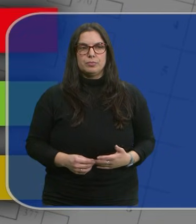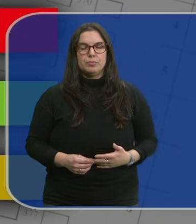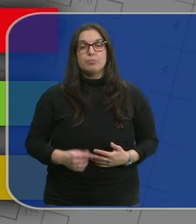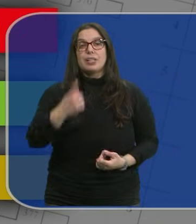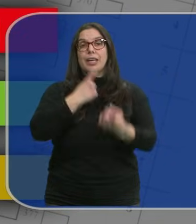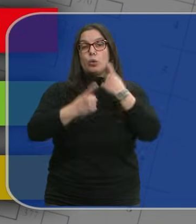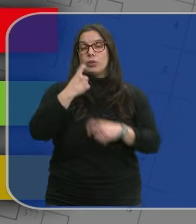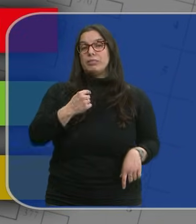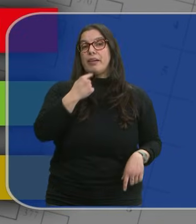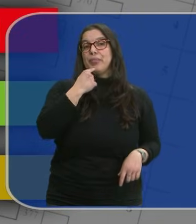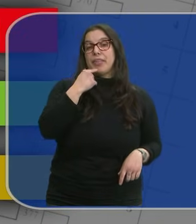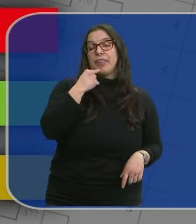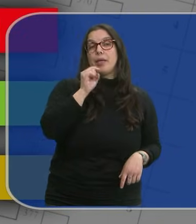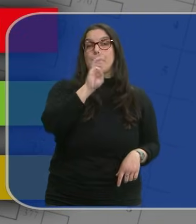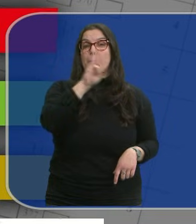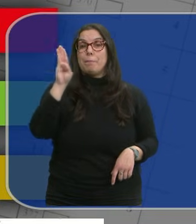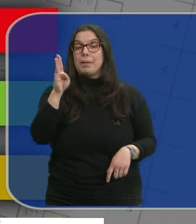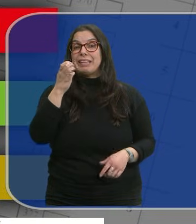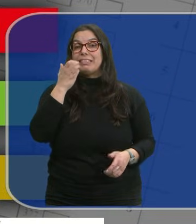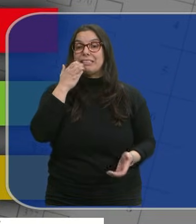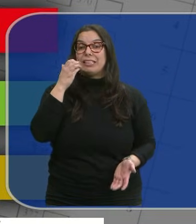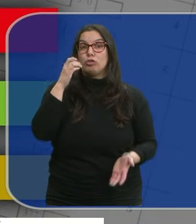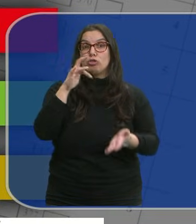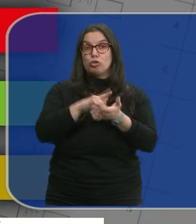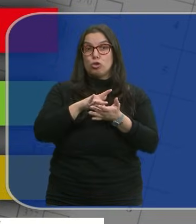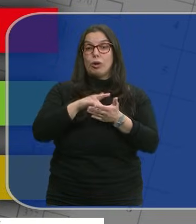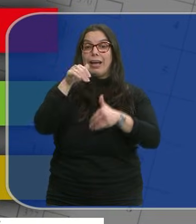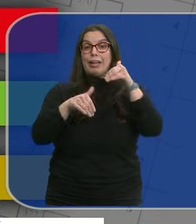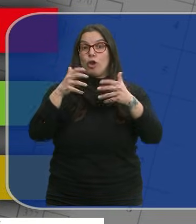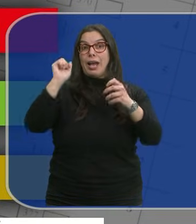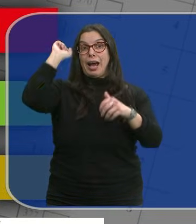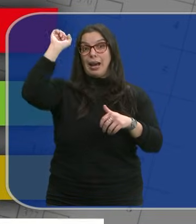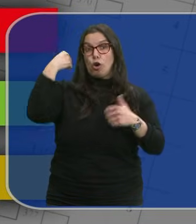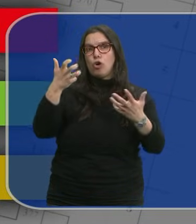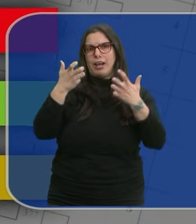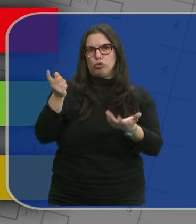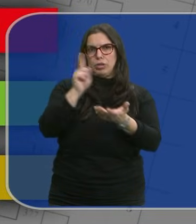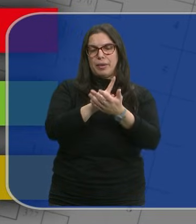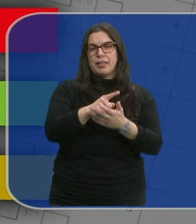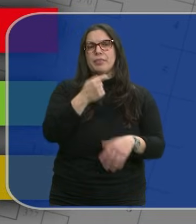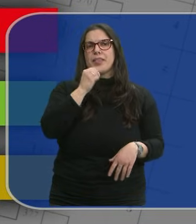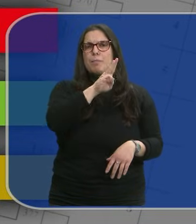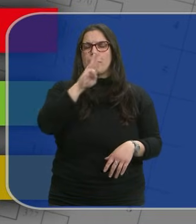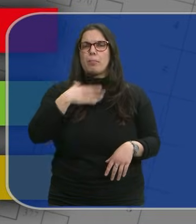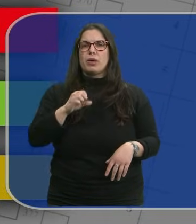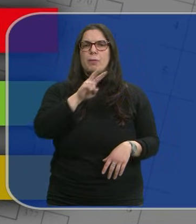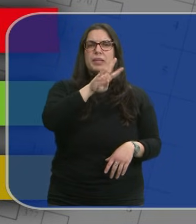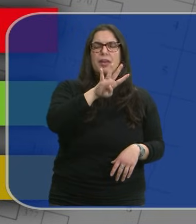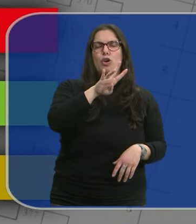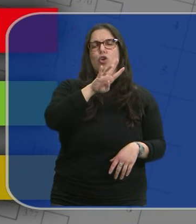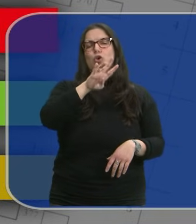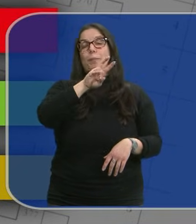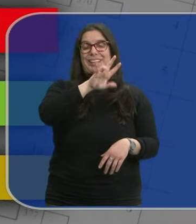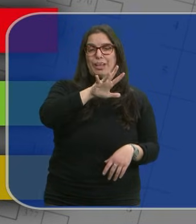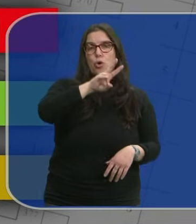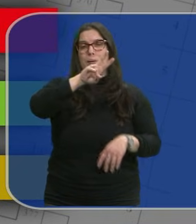Una encuesta, el Partido Popular volvería a ganar las elecciones en Aragón según el último CIS. La encuesta otorga al PP entre 25 y 29 escaños,